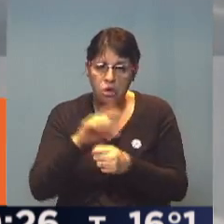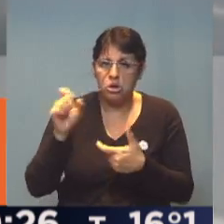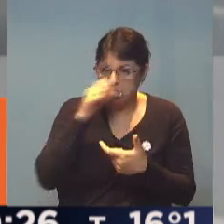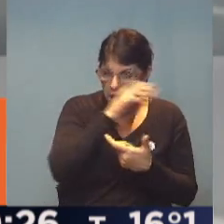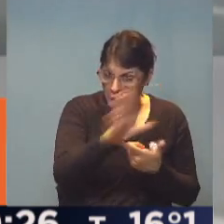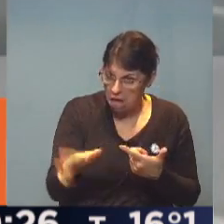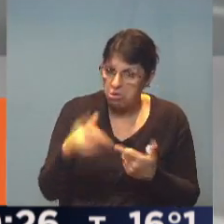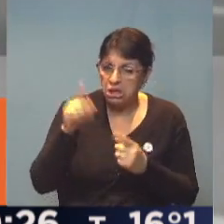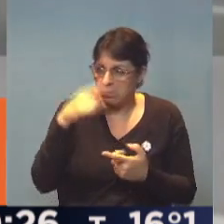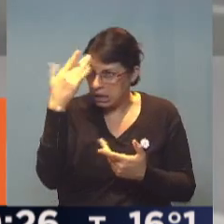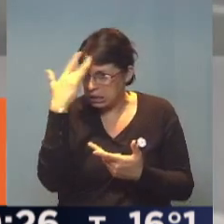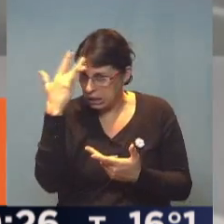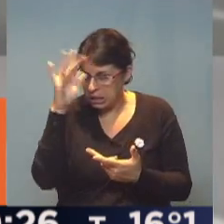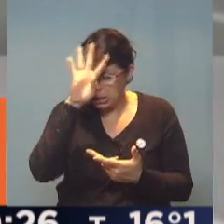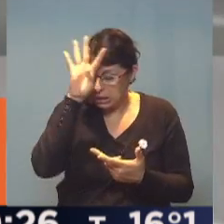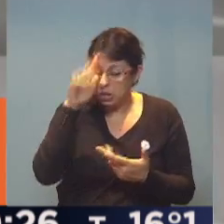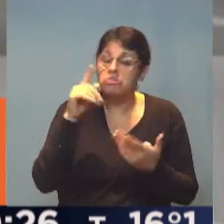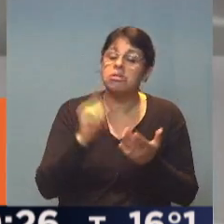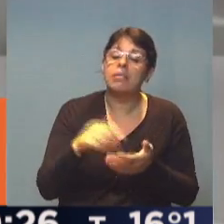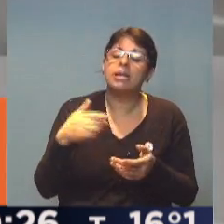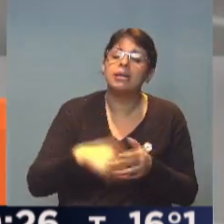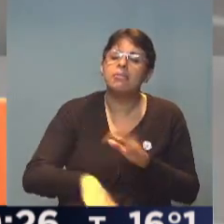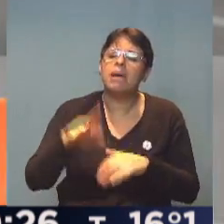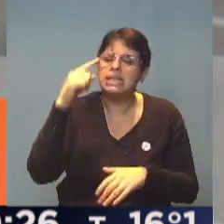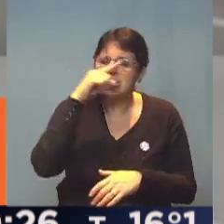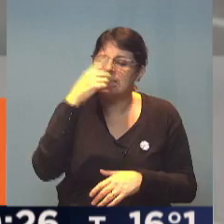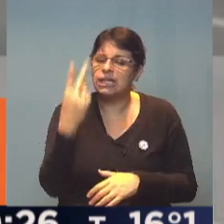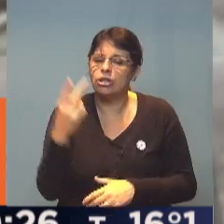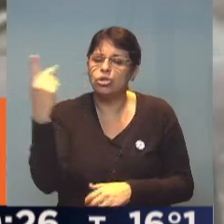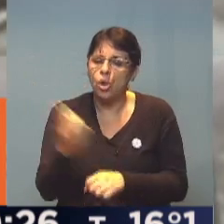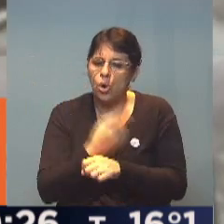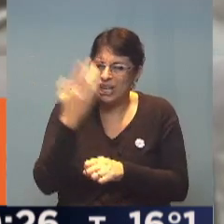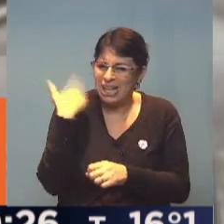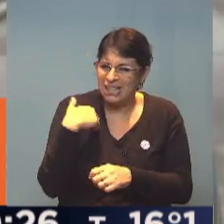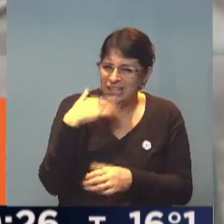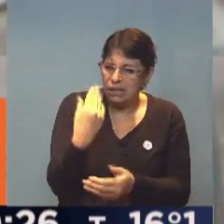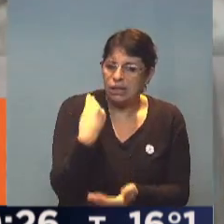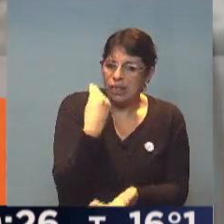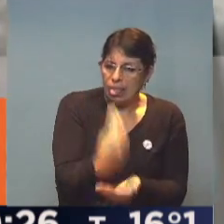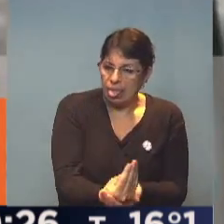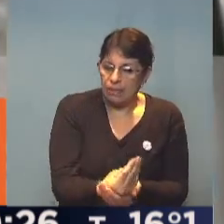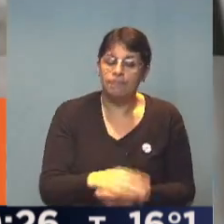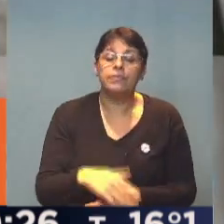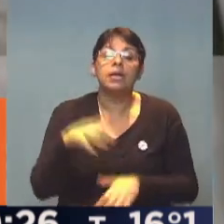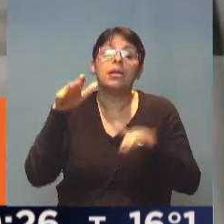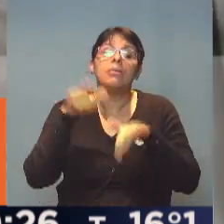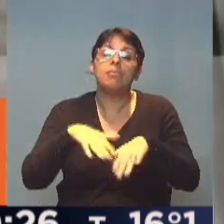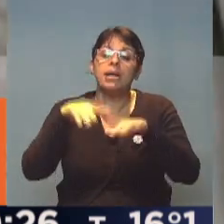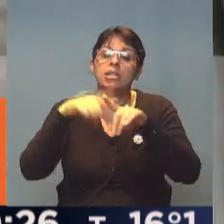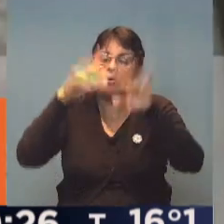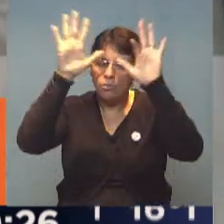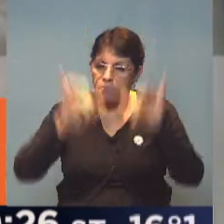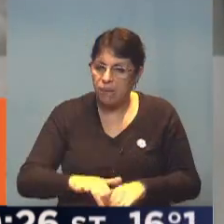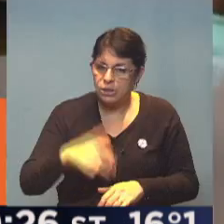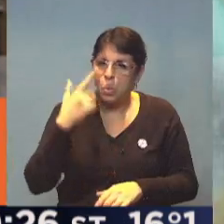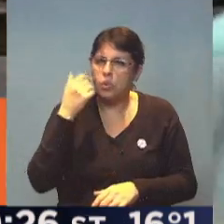campesinos e indígenas, que además se van a constituir en apenas 72 horas después de haber sido electos. La Marcha por la Paz se realizó un día después de la